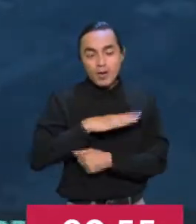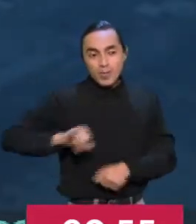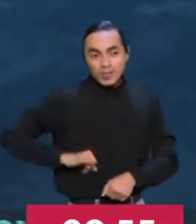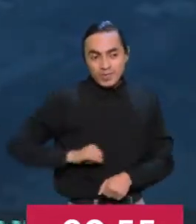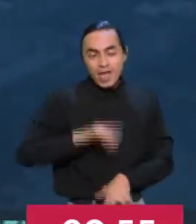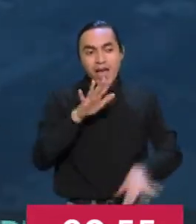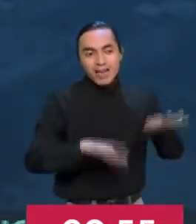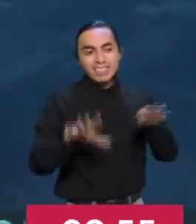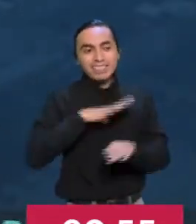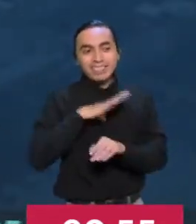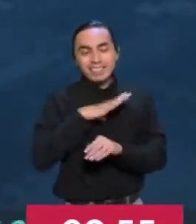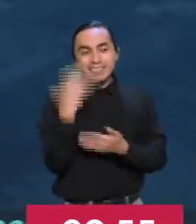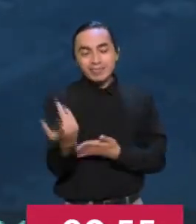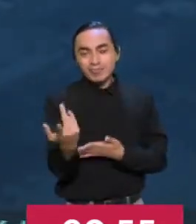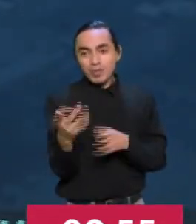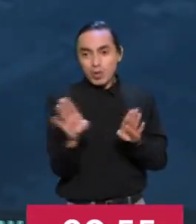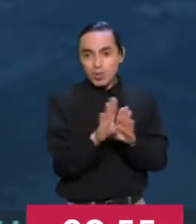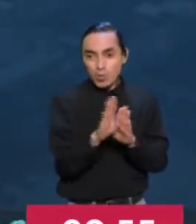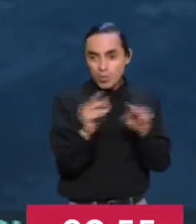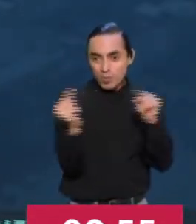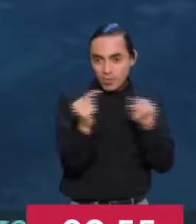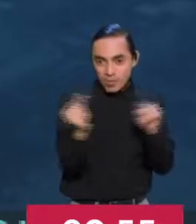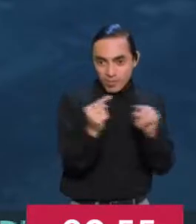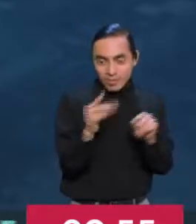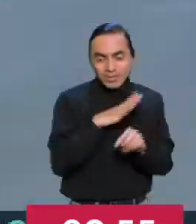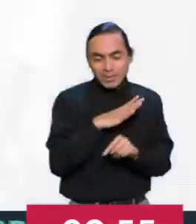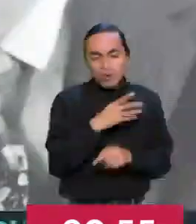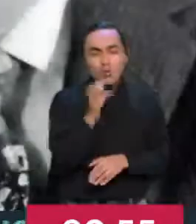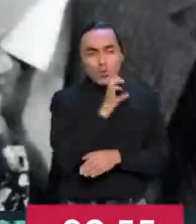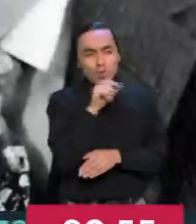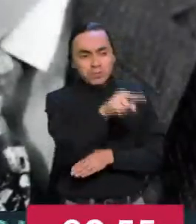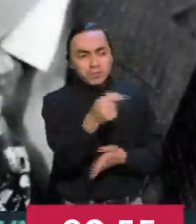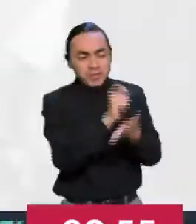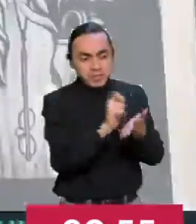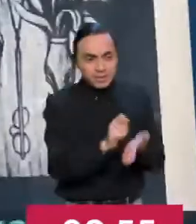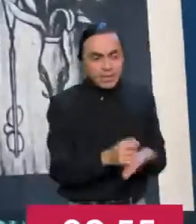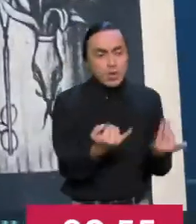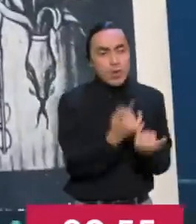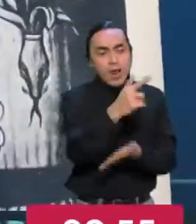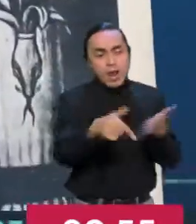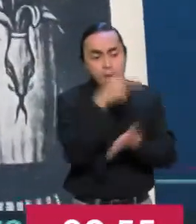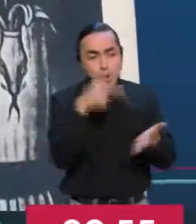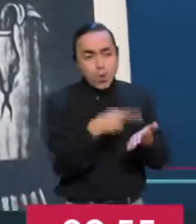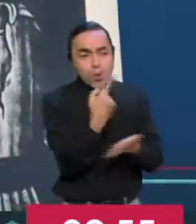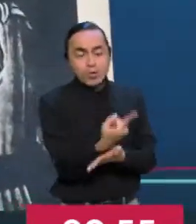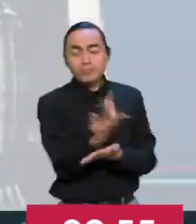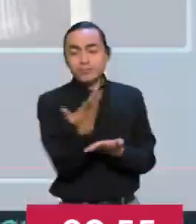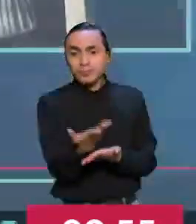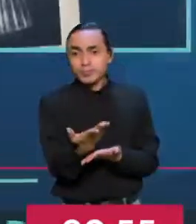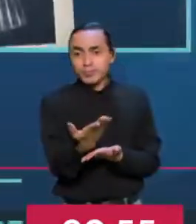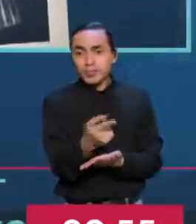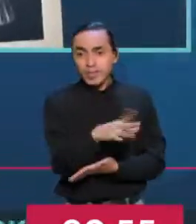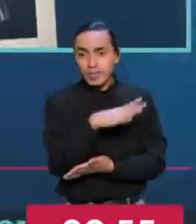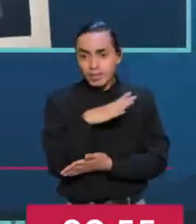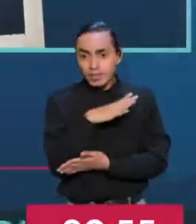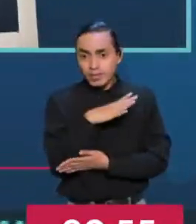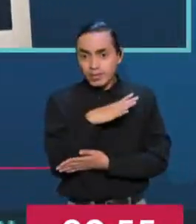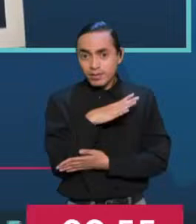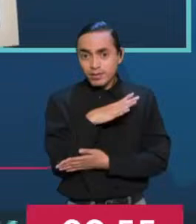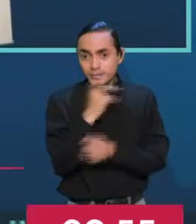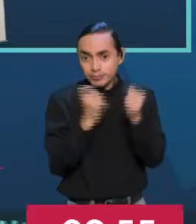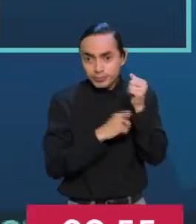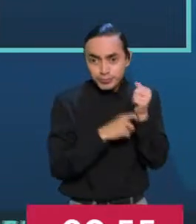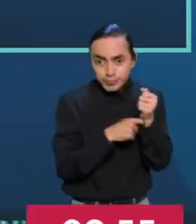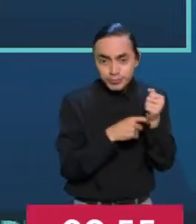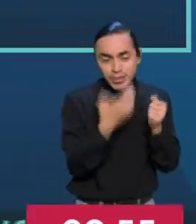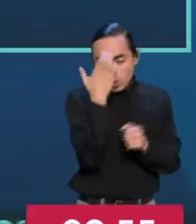estaban peleados, entonces por eso se me hace curioso que lo mencione, pero además es que la Alameda sigue siendo un lugar que tiene su lado oculto, su lado desconocido.